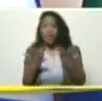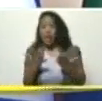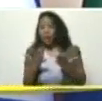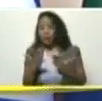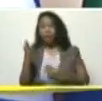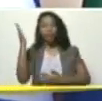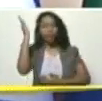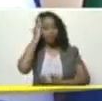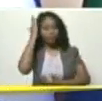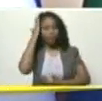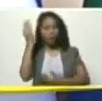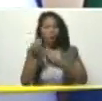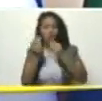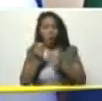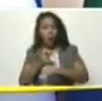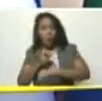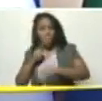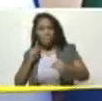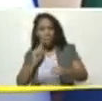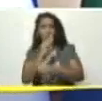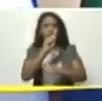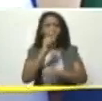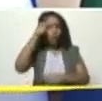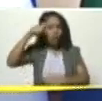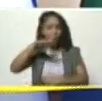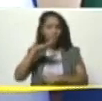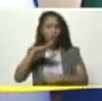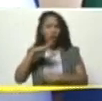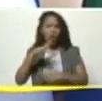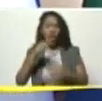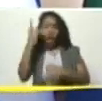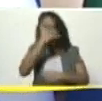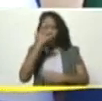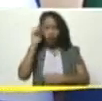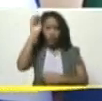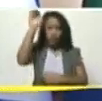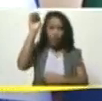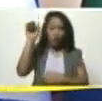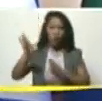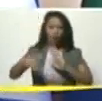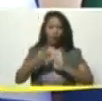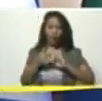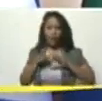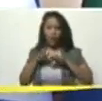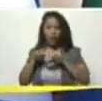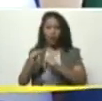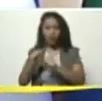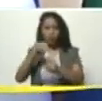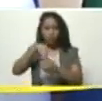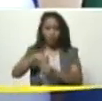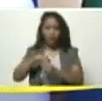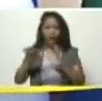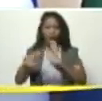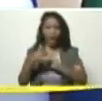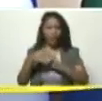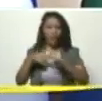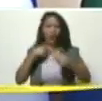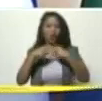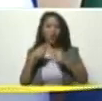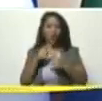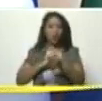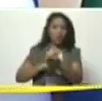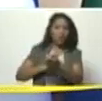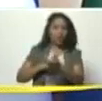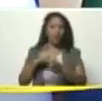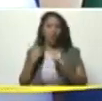supo despuntarle a los pueblos de África su futuro anticolonialista, antirracista,